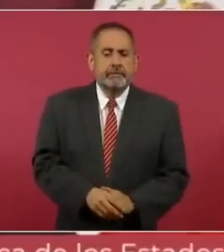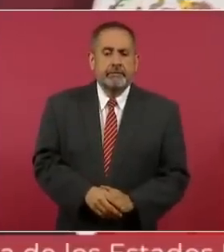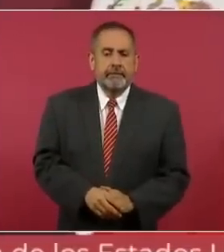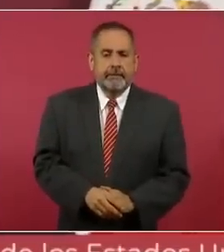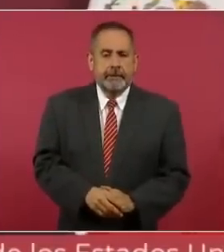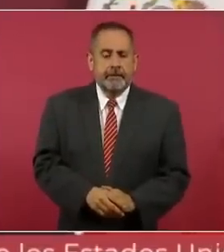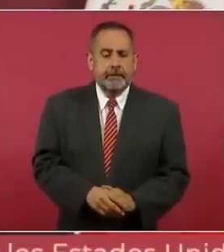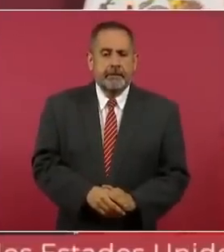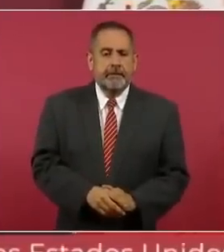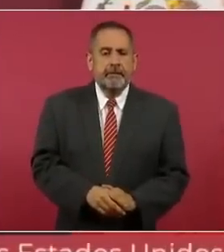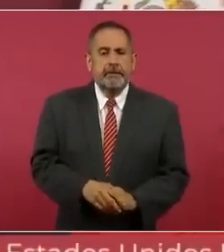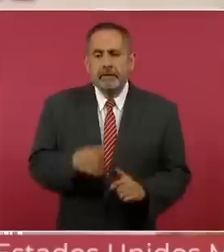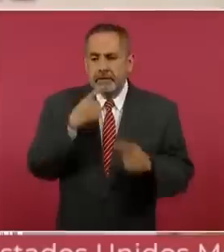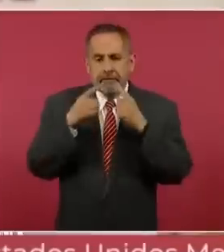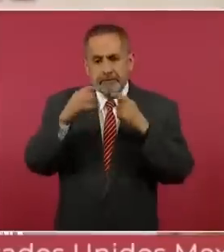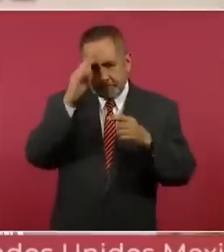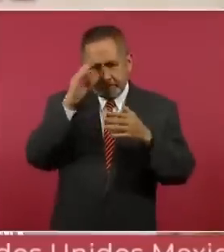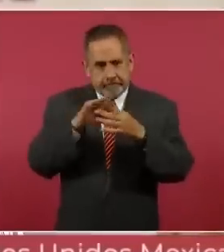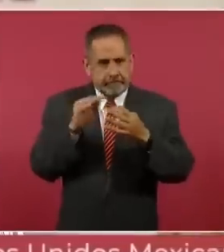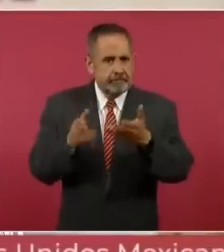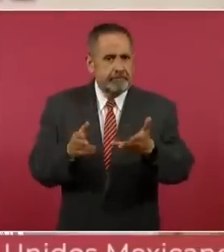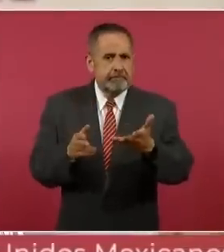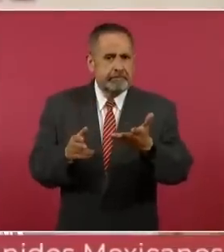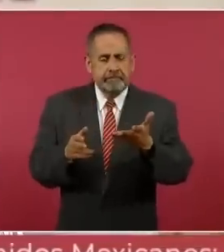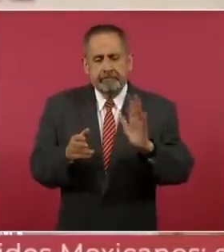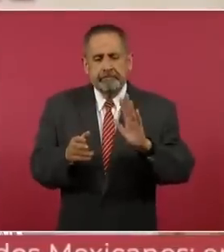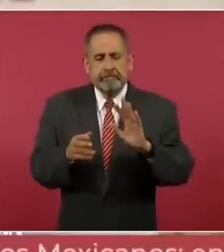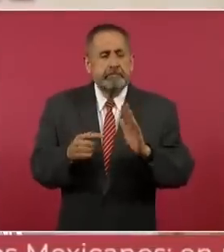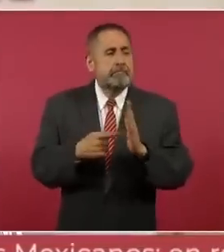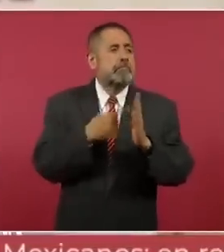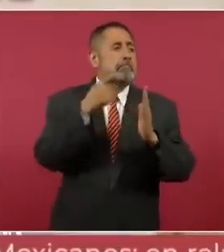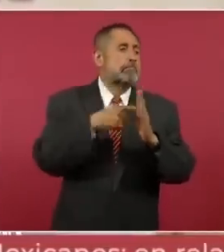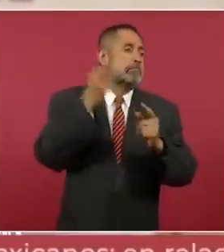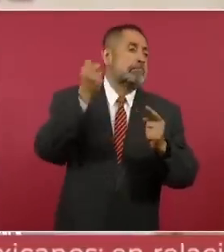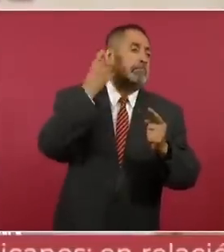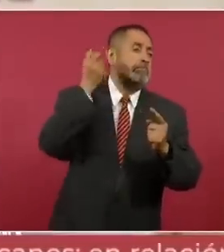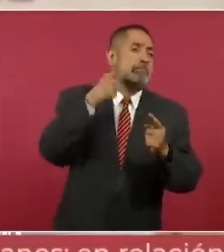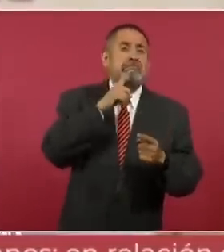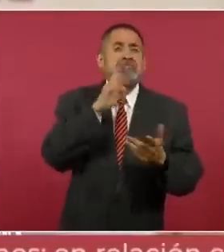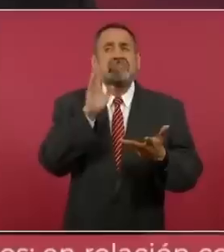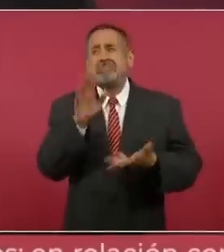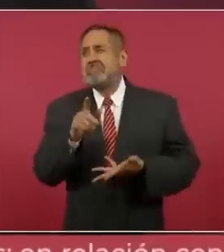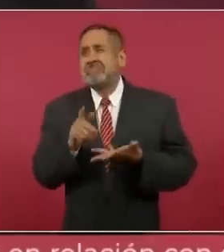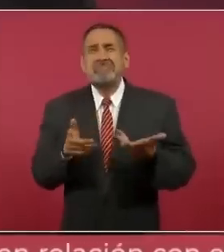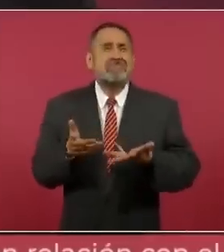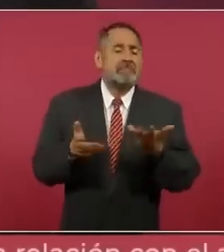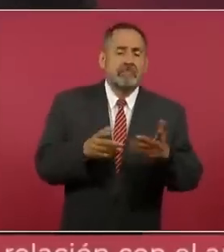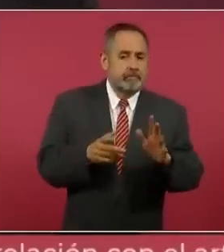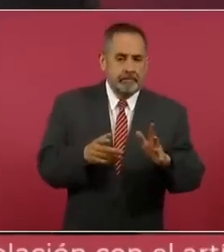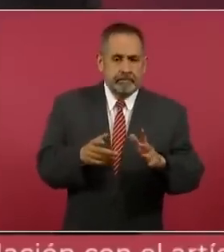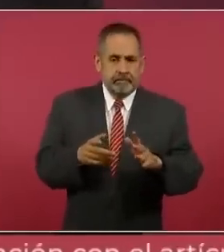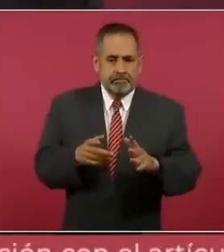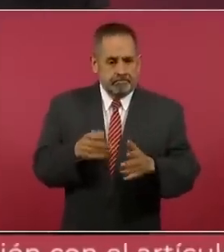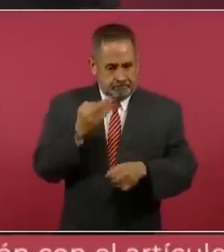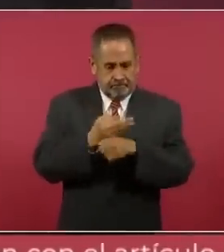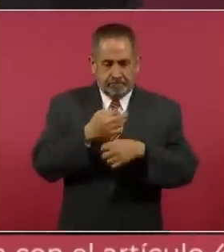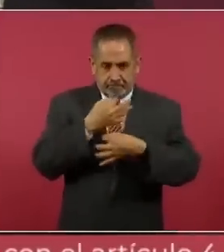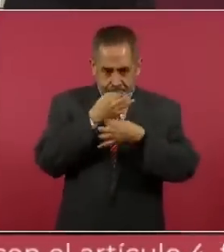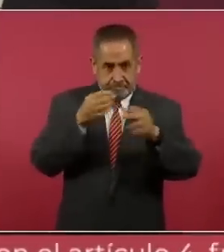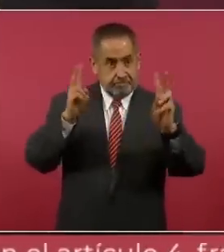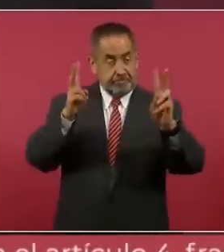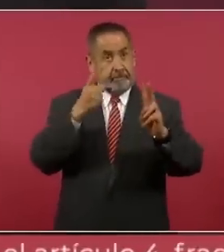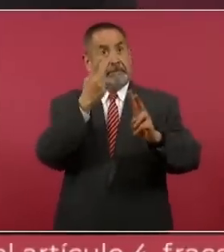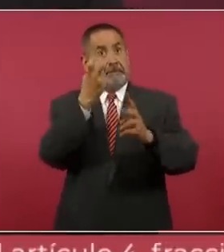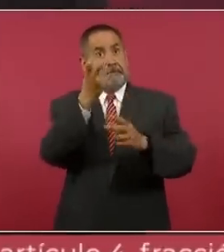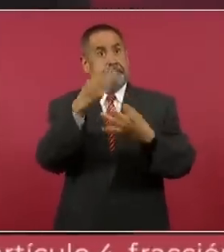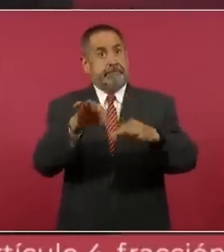Que no se vaya a pensar que no, en la mañanera nada más se exponen y no hay nota. ¿Dónde está la nota?